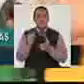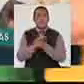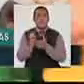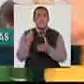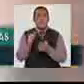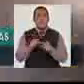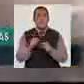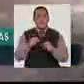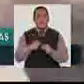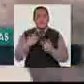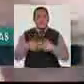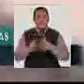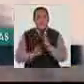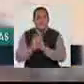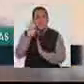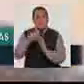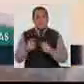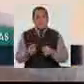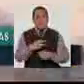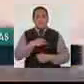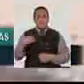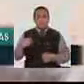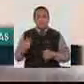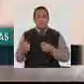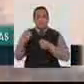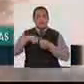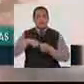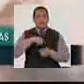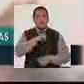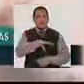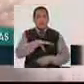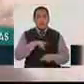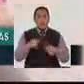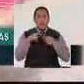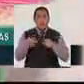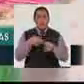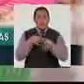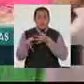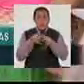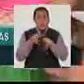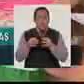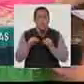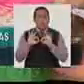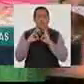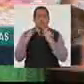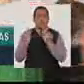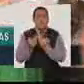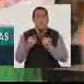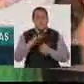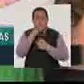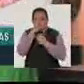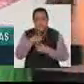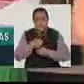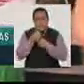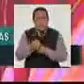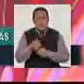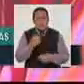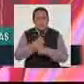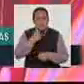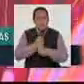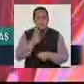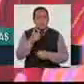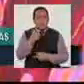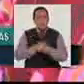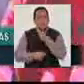Ministerio de Desarrollo e Inclusión Social. La primera dama indicó que es importante que las familias campesinas ingresen al mercado y hagan negocio, y señaló que el